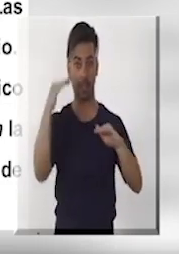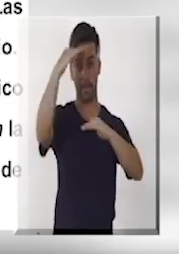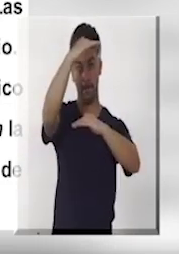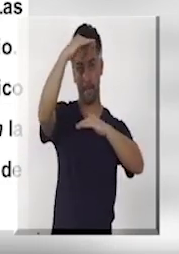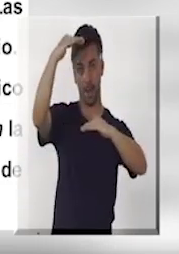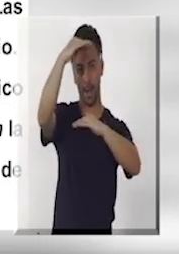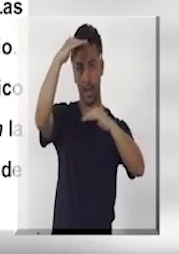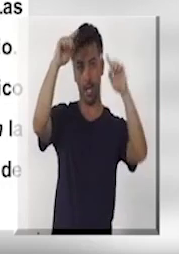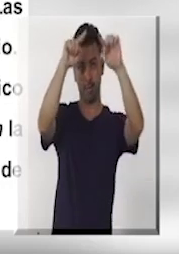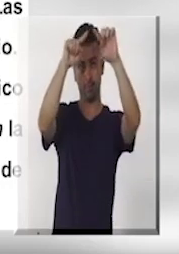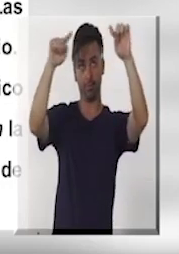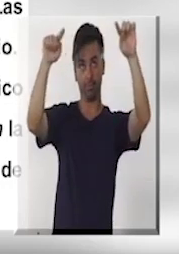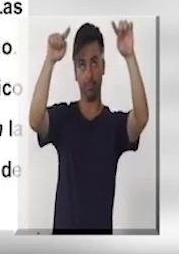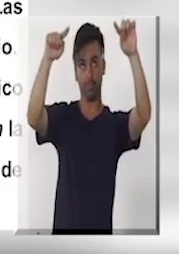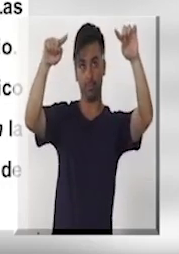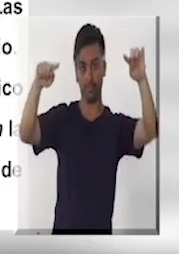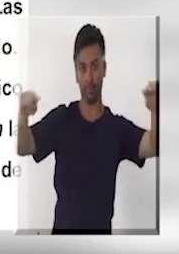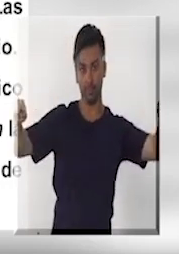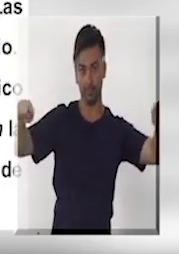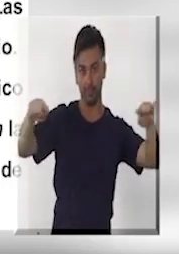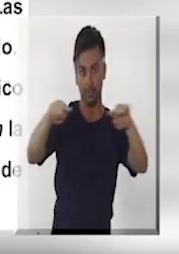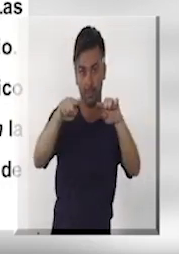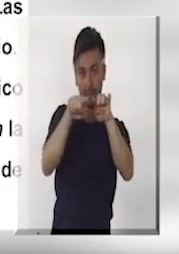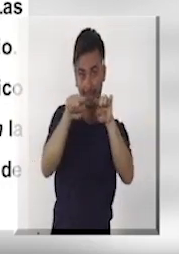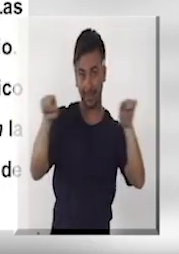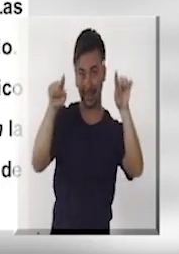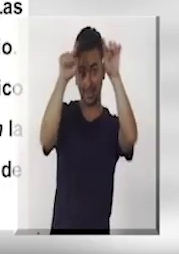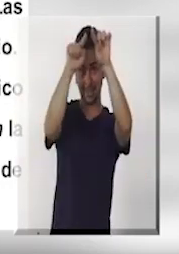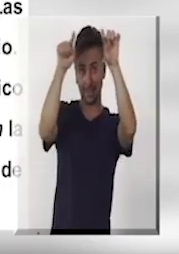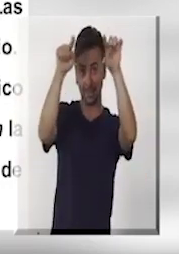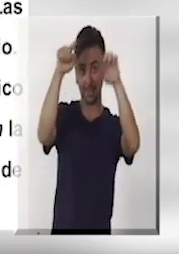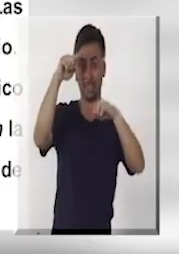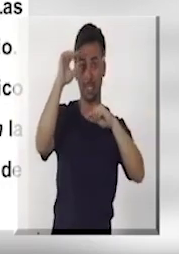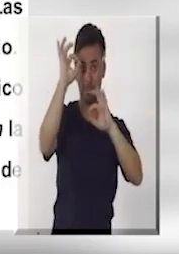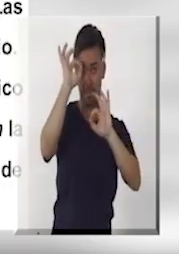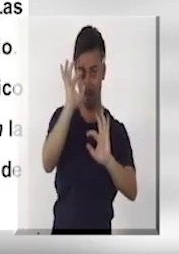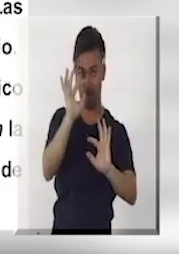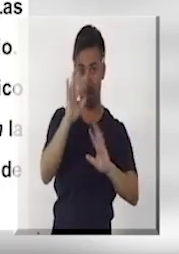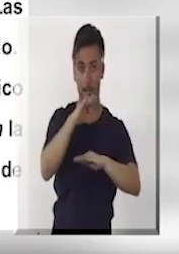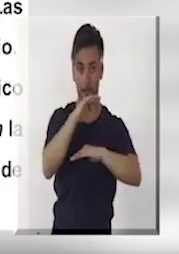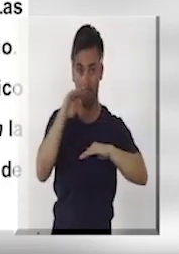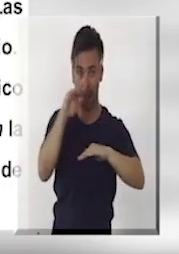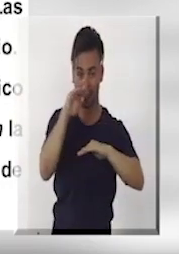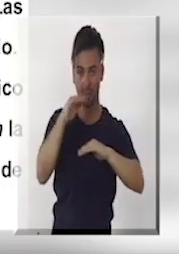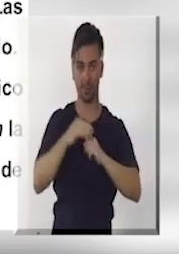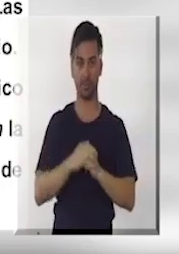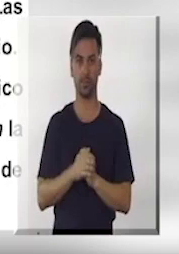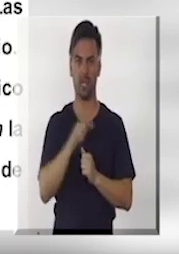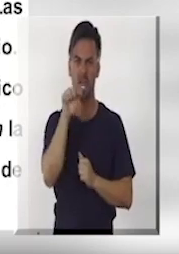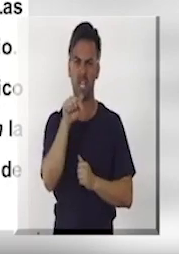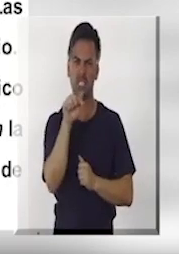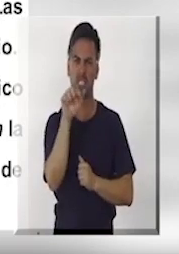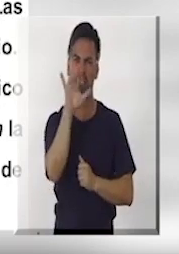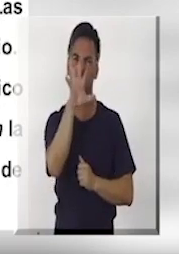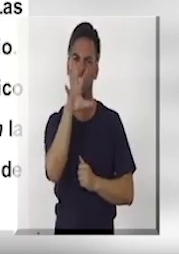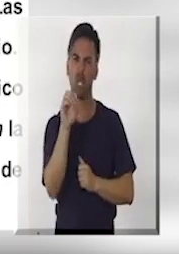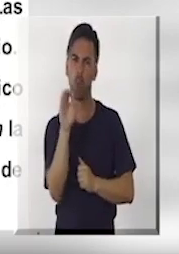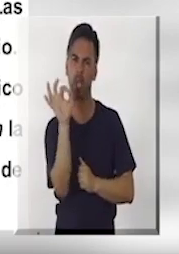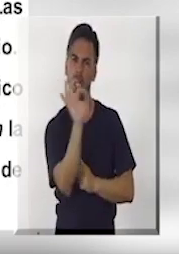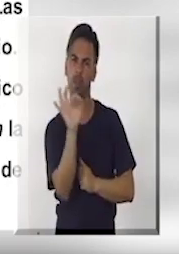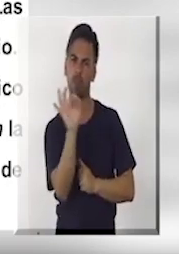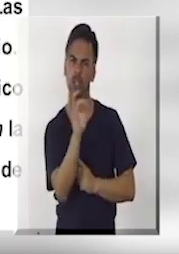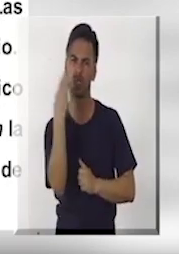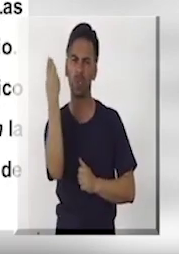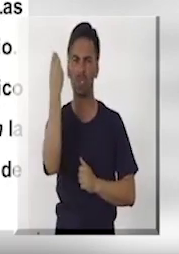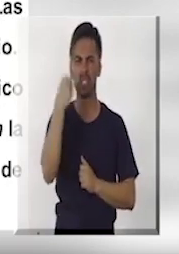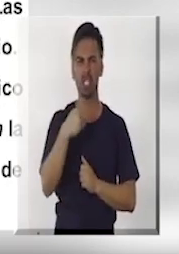paralelos. Pero les hacía referencia al 50%. ¿Saben ustedes cuál es la fracción que identifica